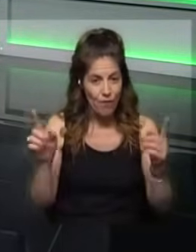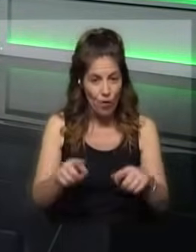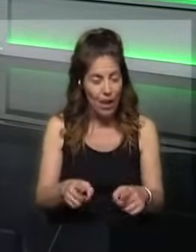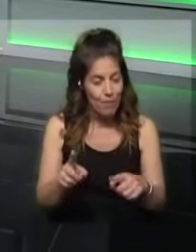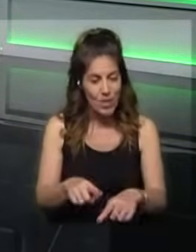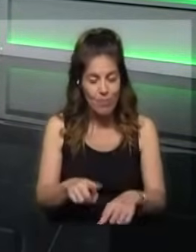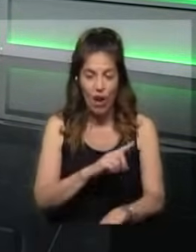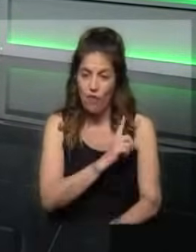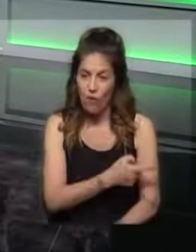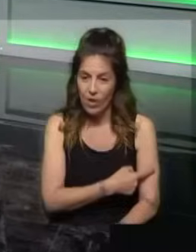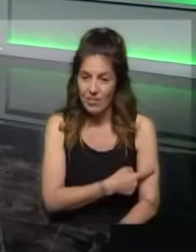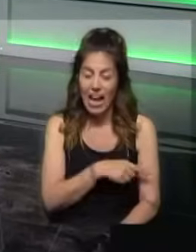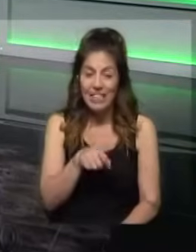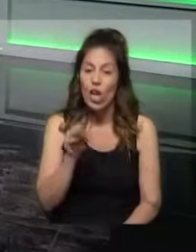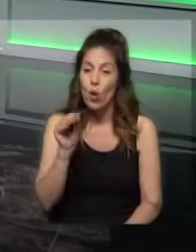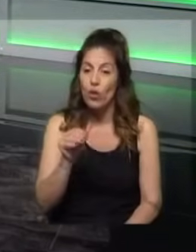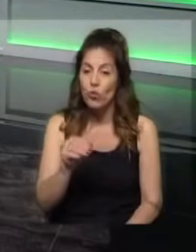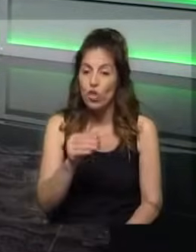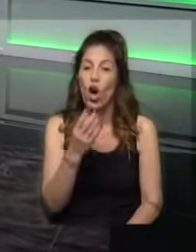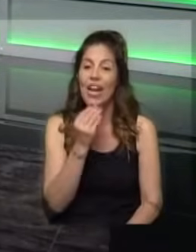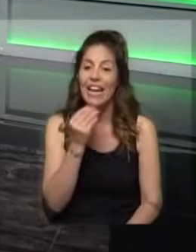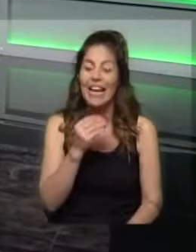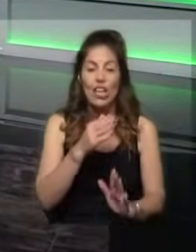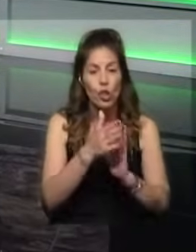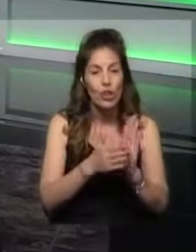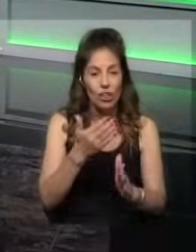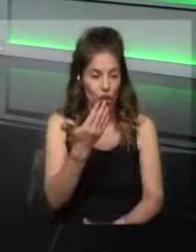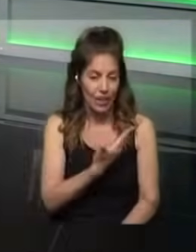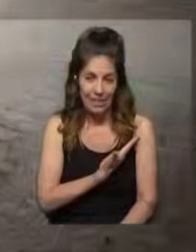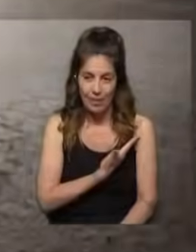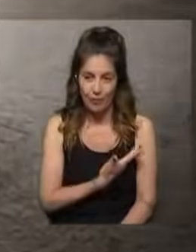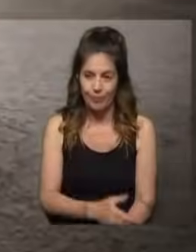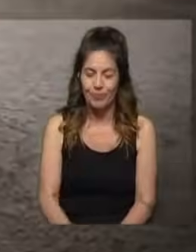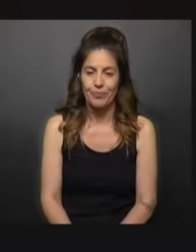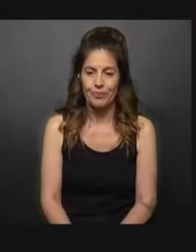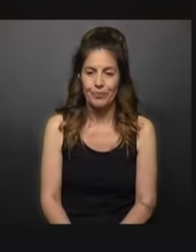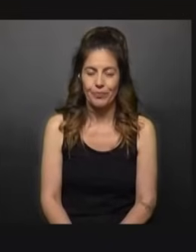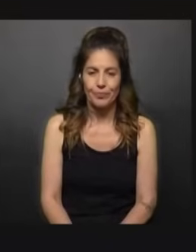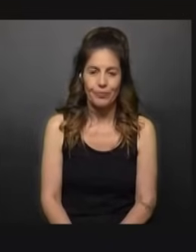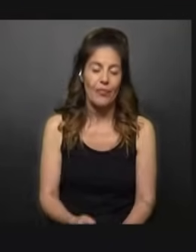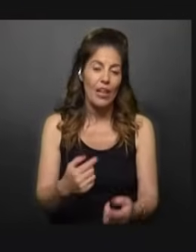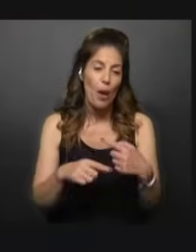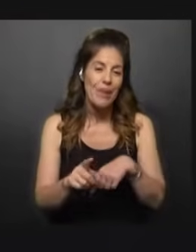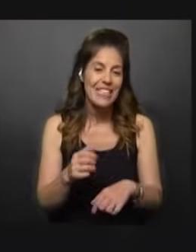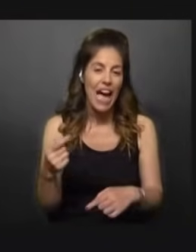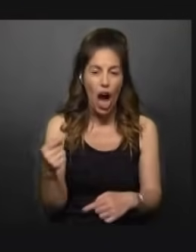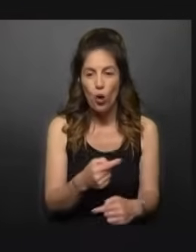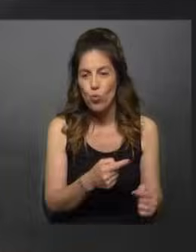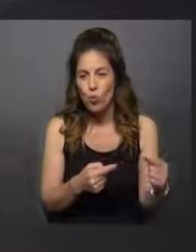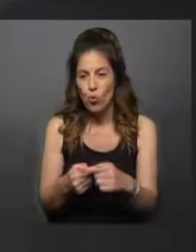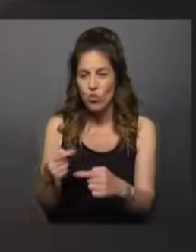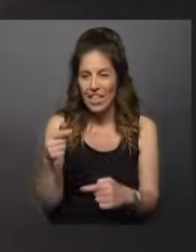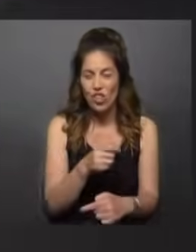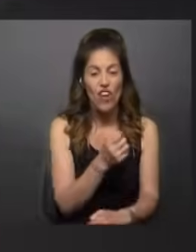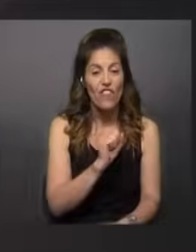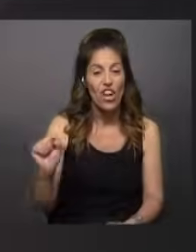misma fuerza de siempre así lo anunció Israel en todo el territorio de gaza pese a las acusaciones mutuas de violaciones